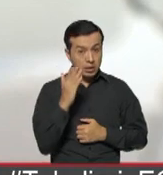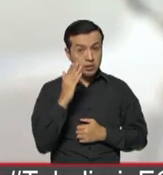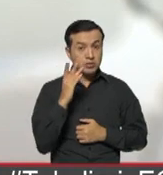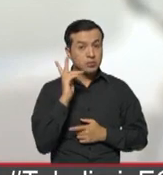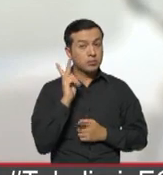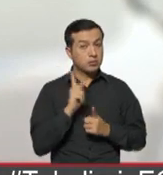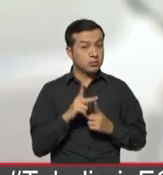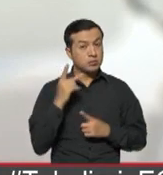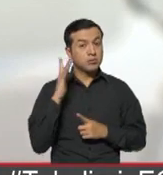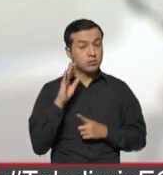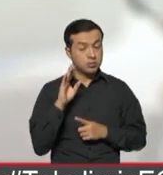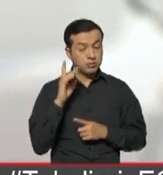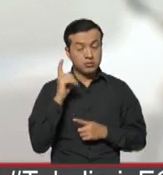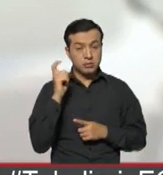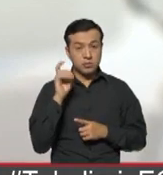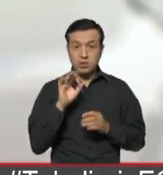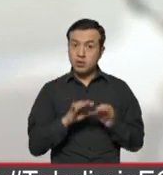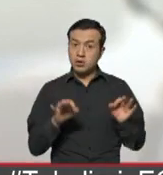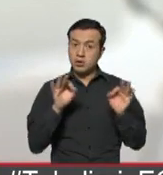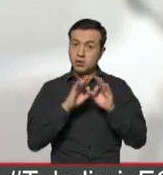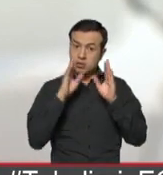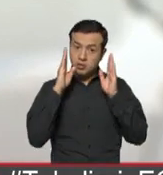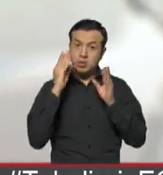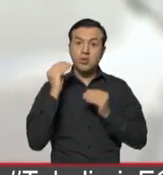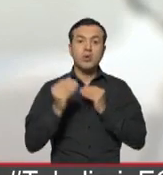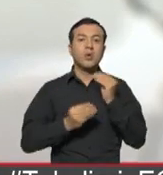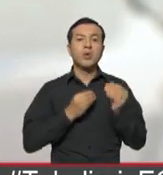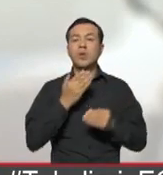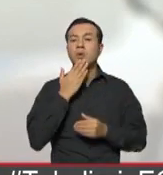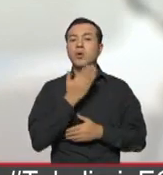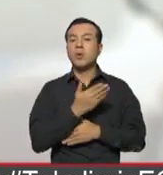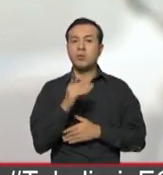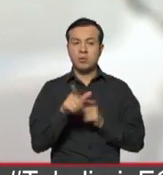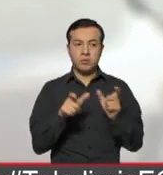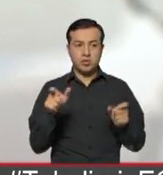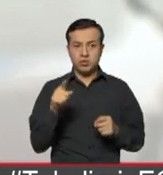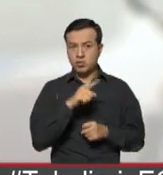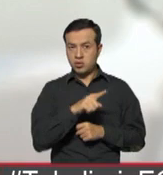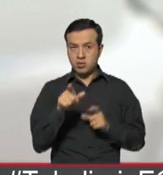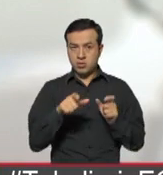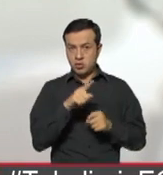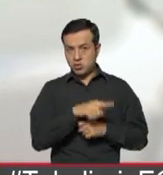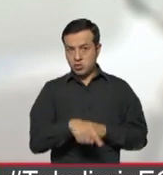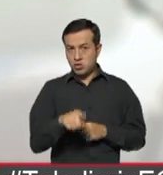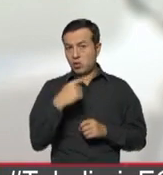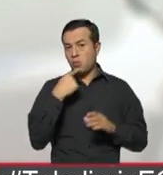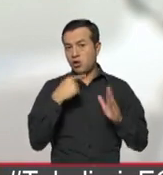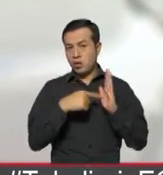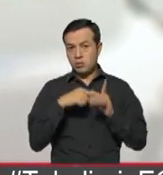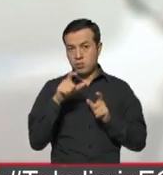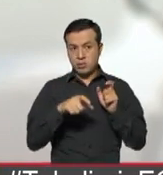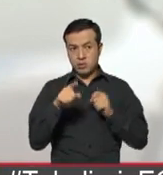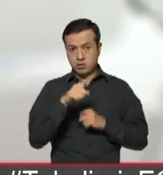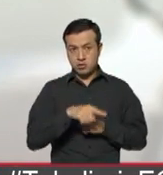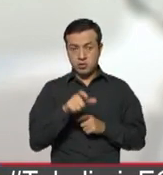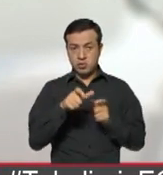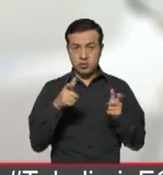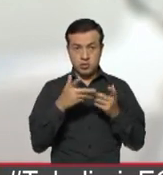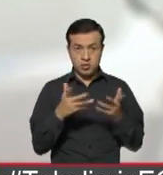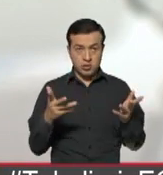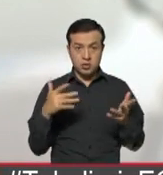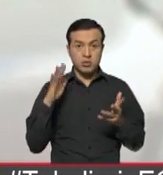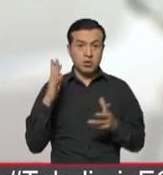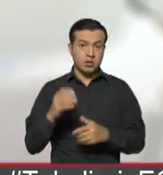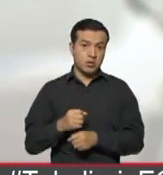variable importantísima para tener en cuenta. ¿Cómo garantizamos que estos individuos, las personas que proveen la